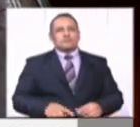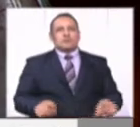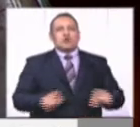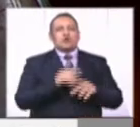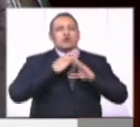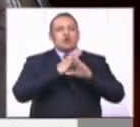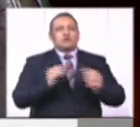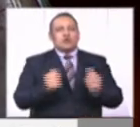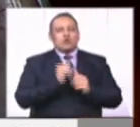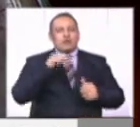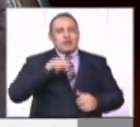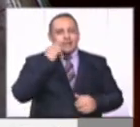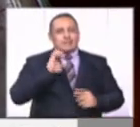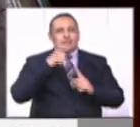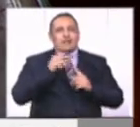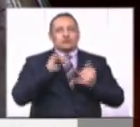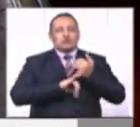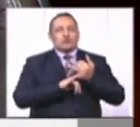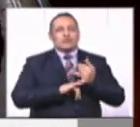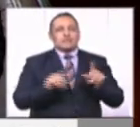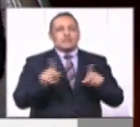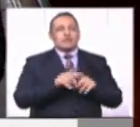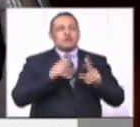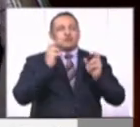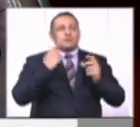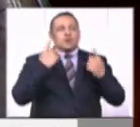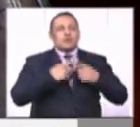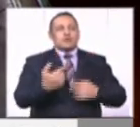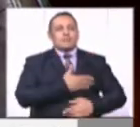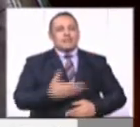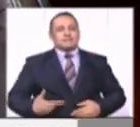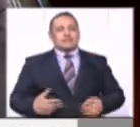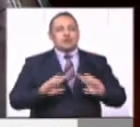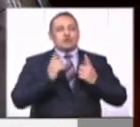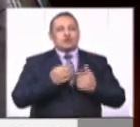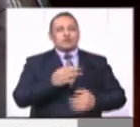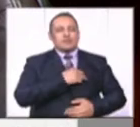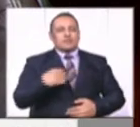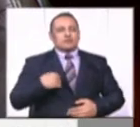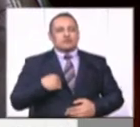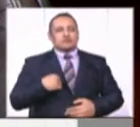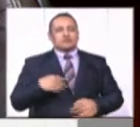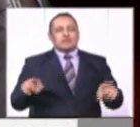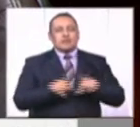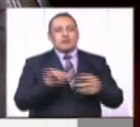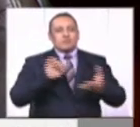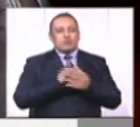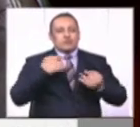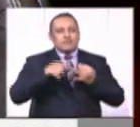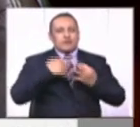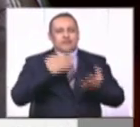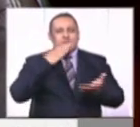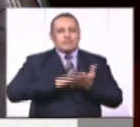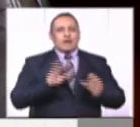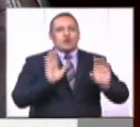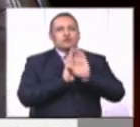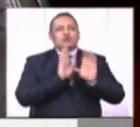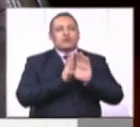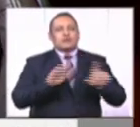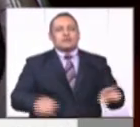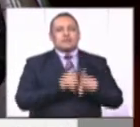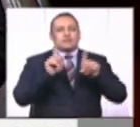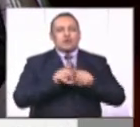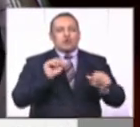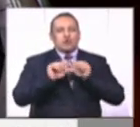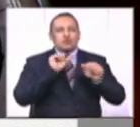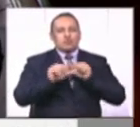contra el seor Aníbal Torres Vázquez en su presidente del Consejo de ministros por las presuntas infracciones constitucionales de